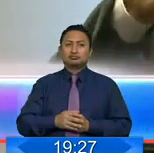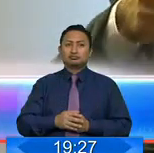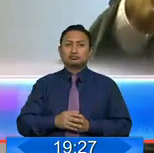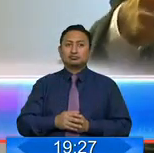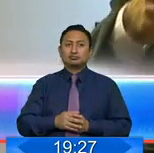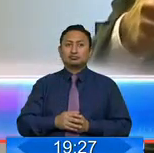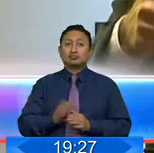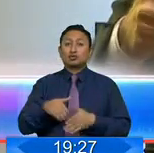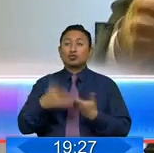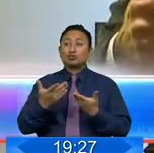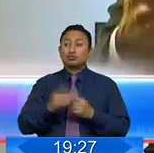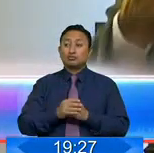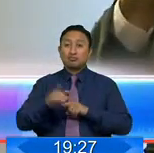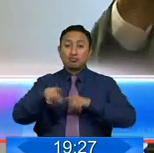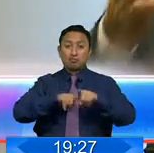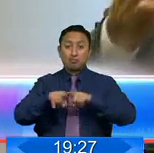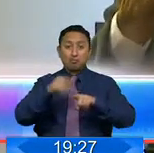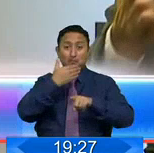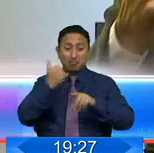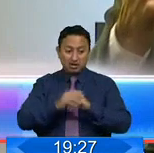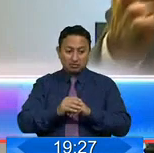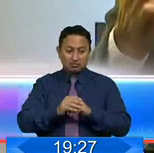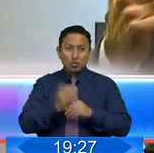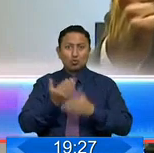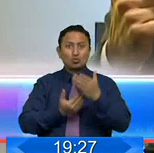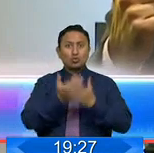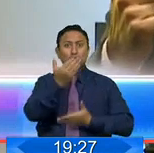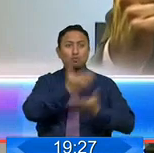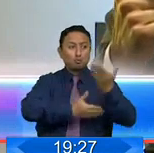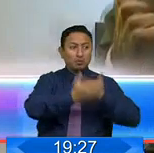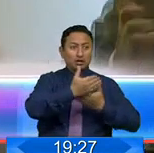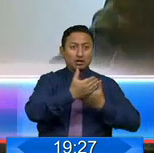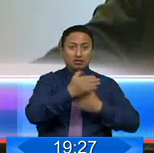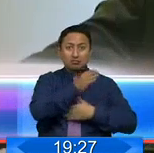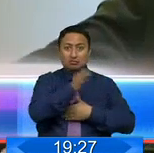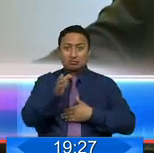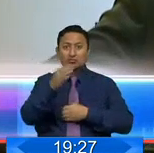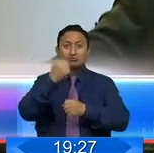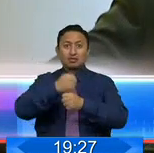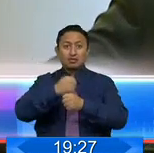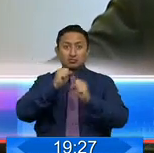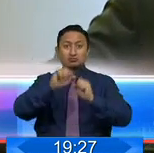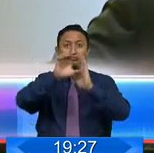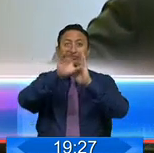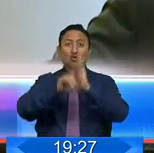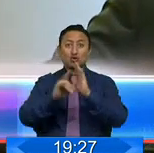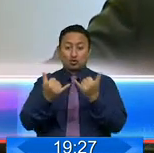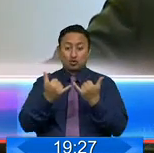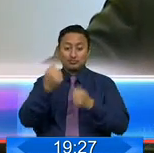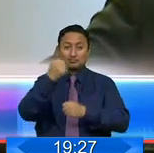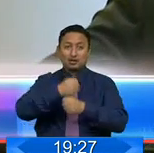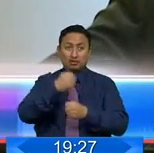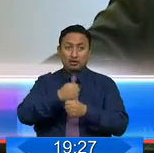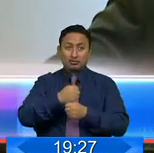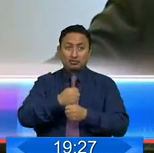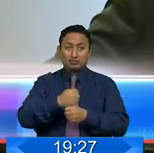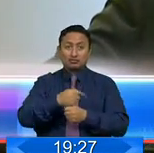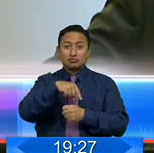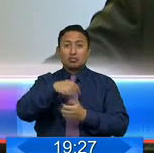a mercados, con dinamización laboral. El código laboral que tenemos actualmente le